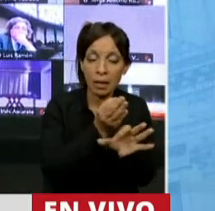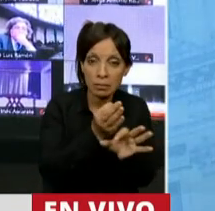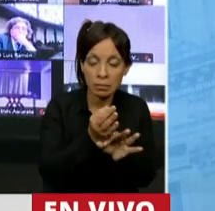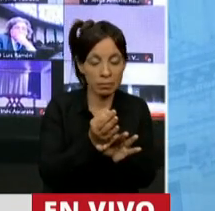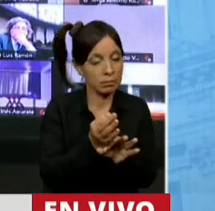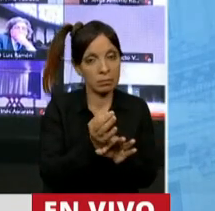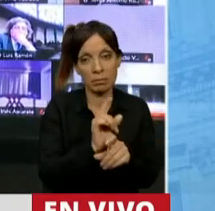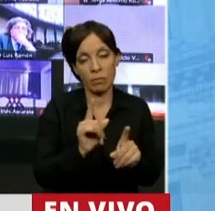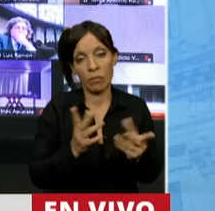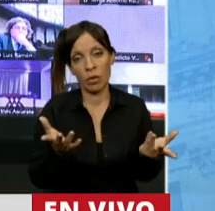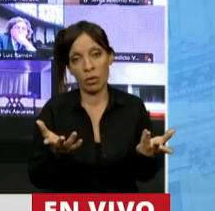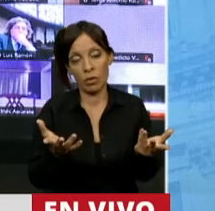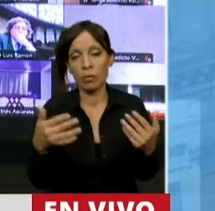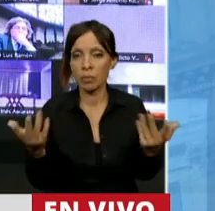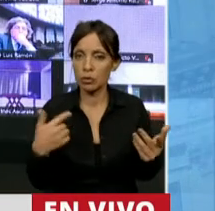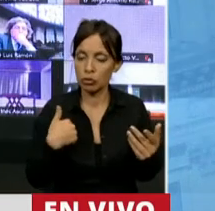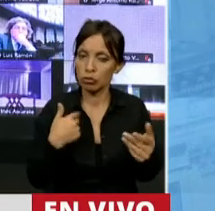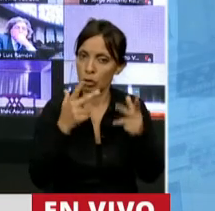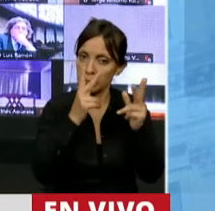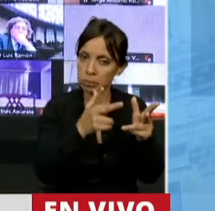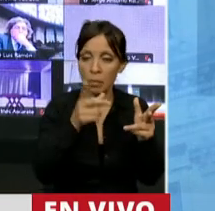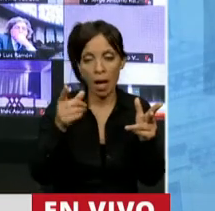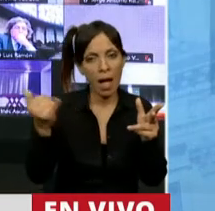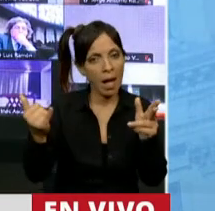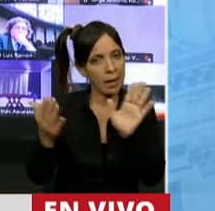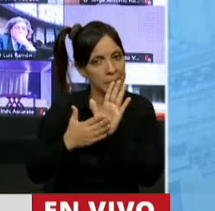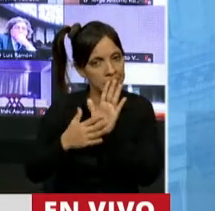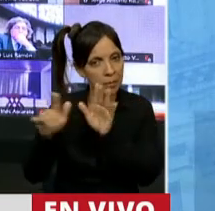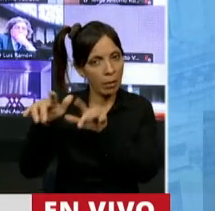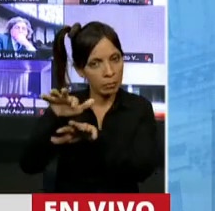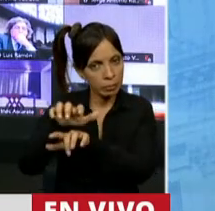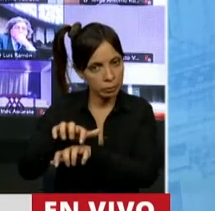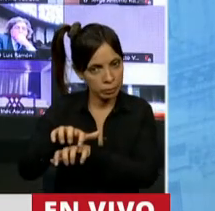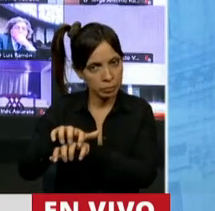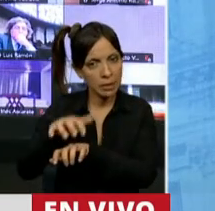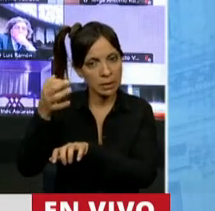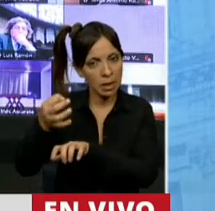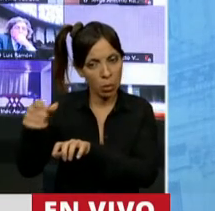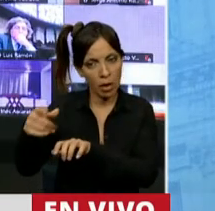Por eso, cuando hablé, y la versión taquigráfica así lo habrá recogido,